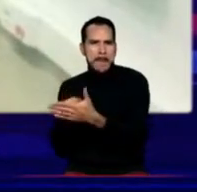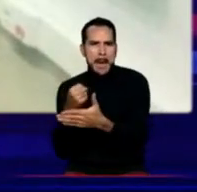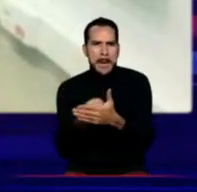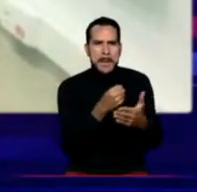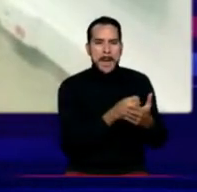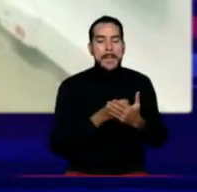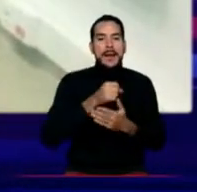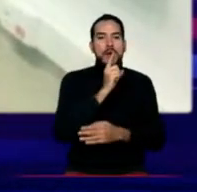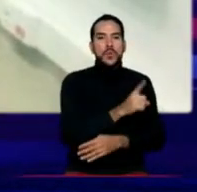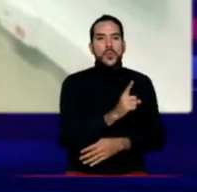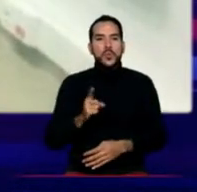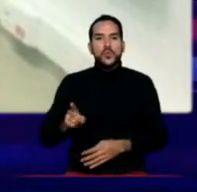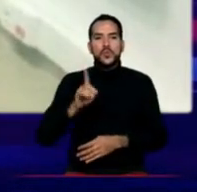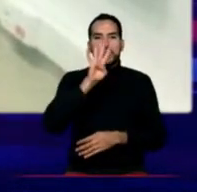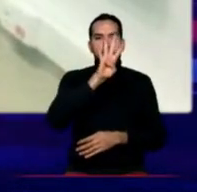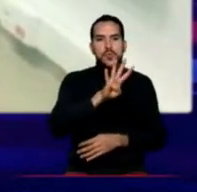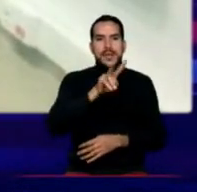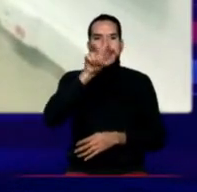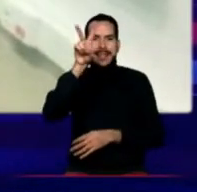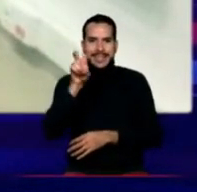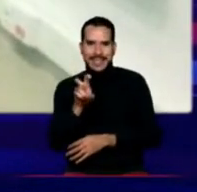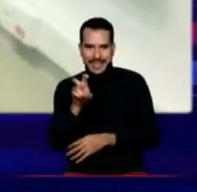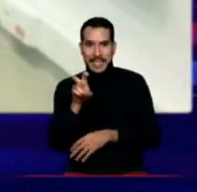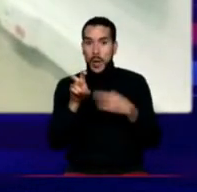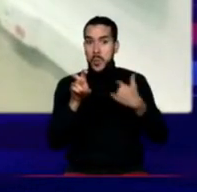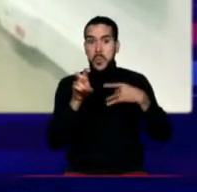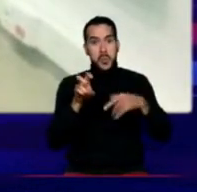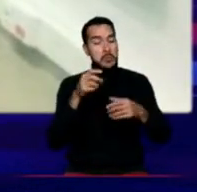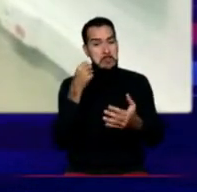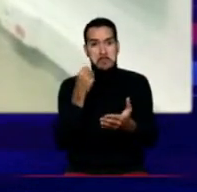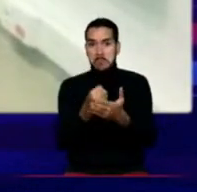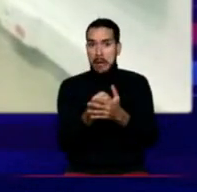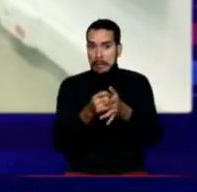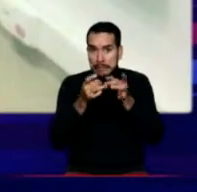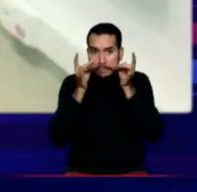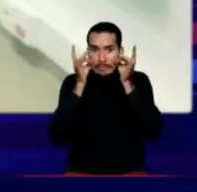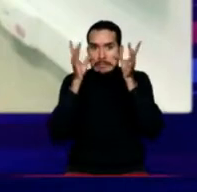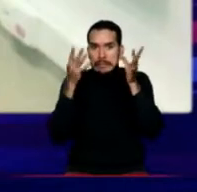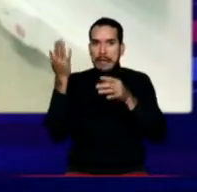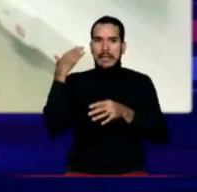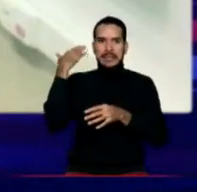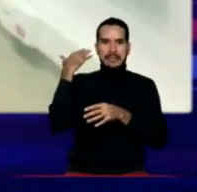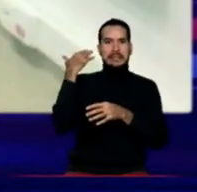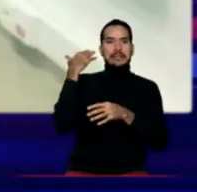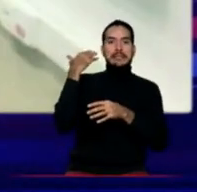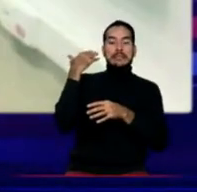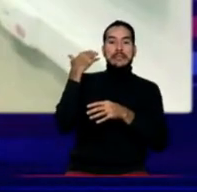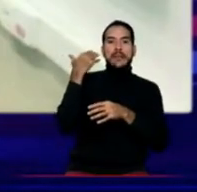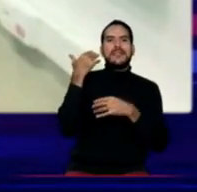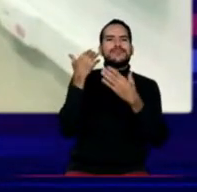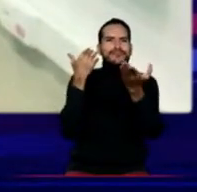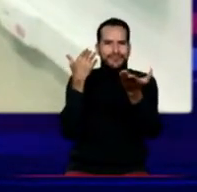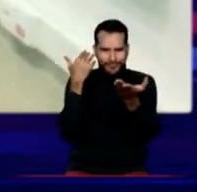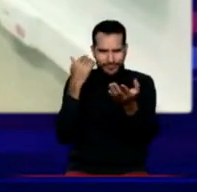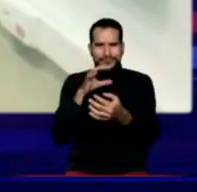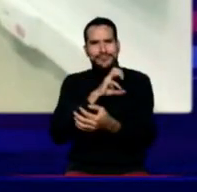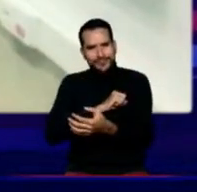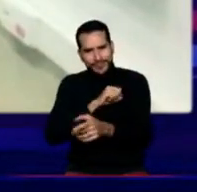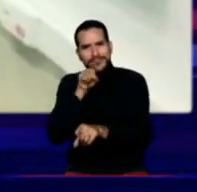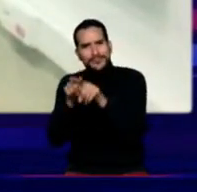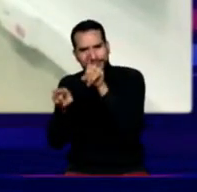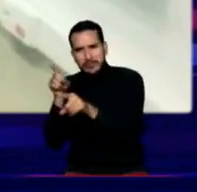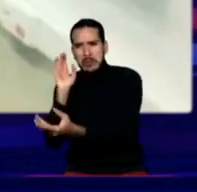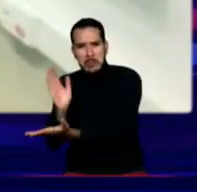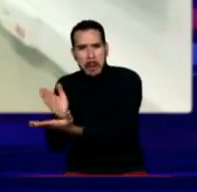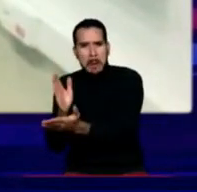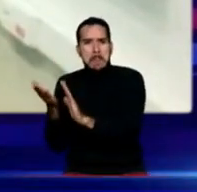lesiones culposas entre el miércoles y el día domingo. Infortunadamente tuvimos 7 víctimas fatales, algunos de ellos motociclistas